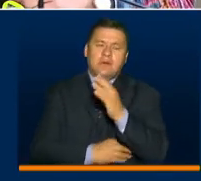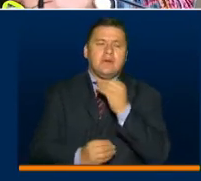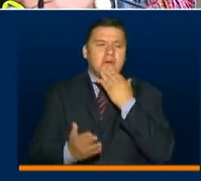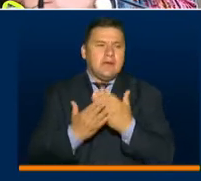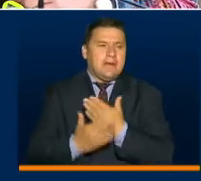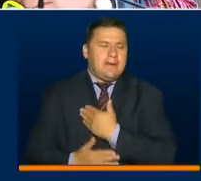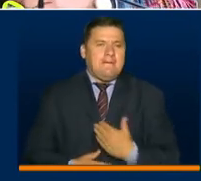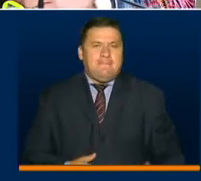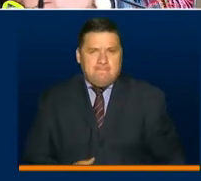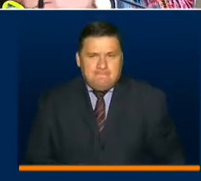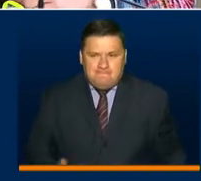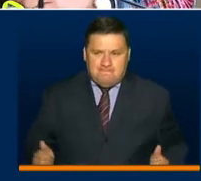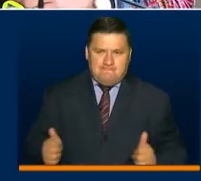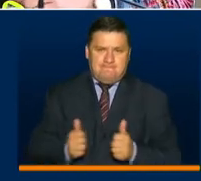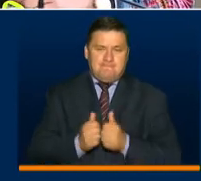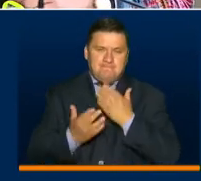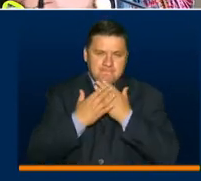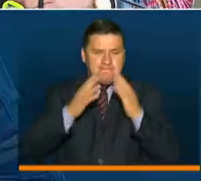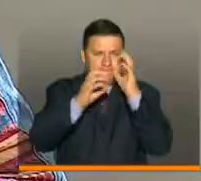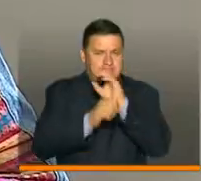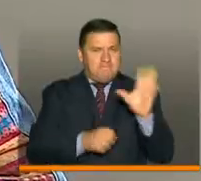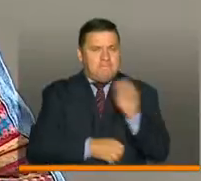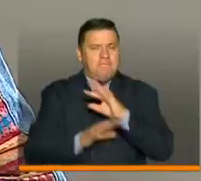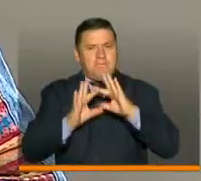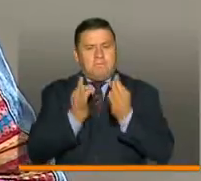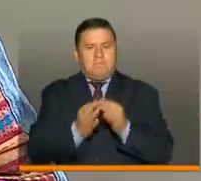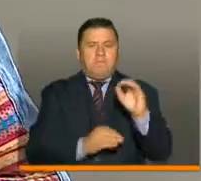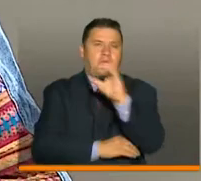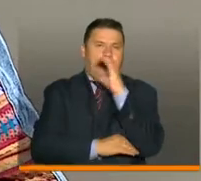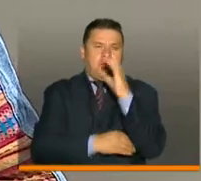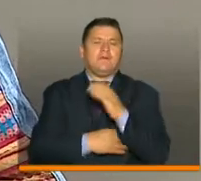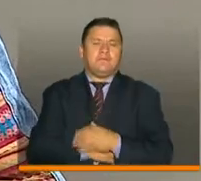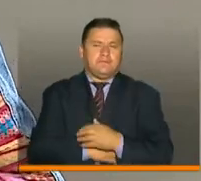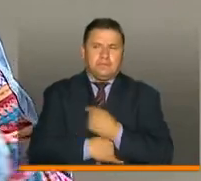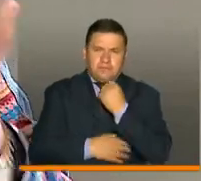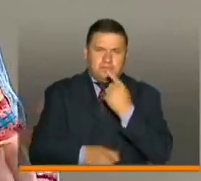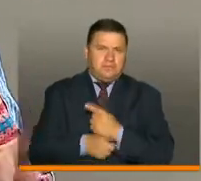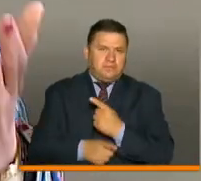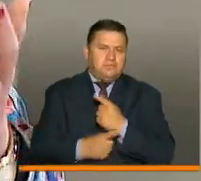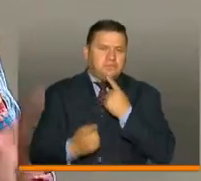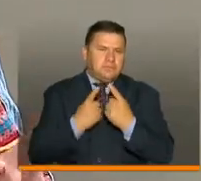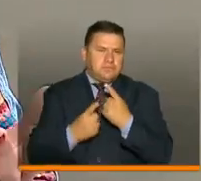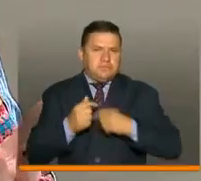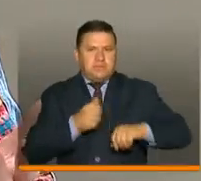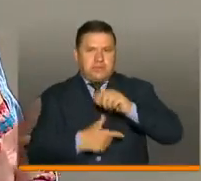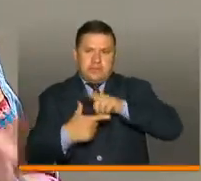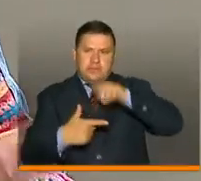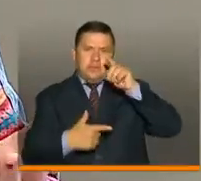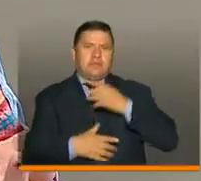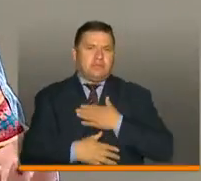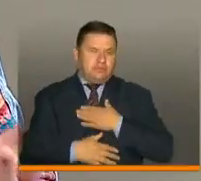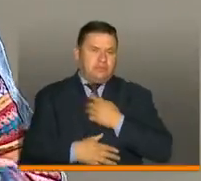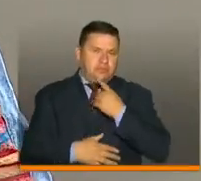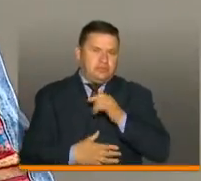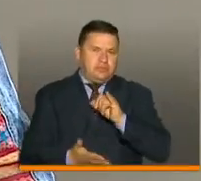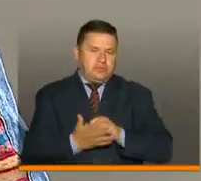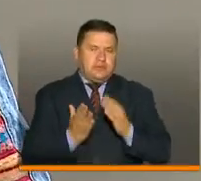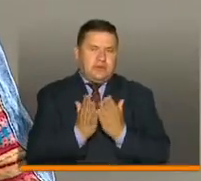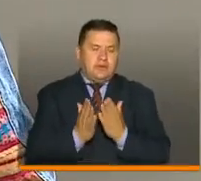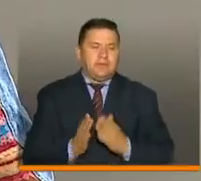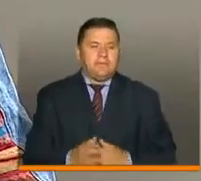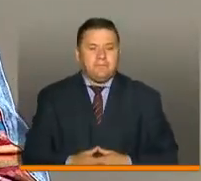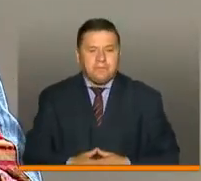gracias, presidente. Compañeros, buenas noches a toda la familia colombiana. Como usted dice, estamos hablando de reactivación y cómo no hablar del sector